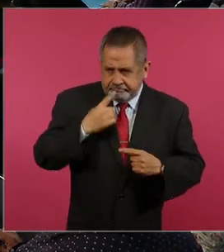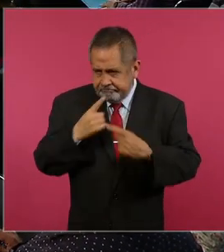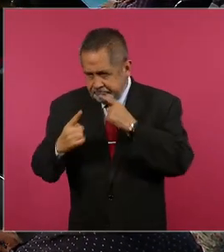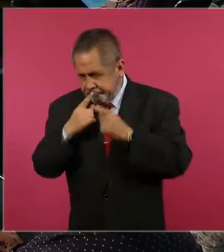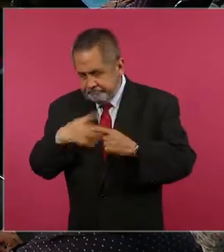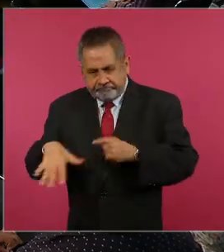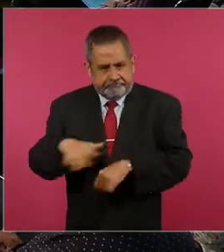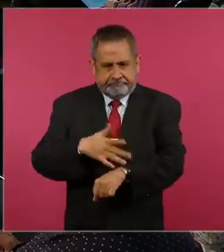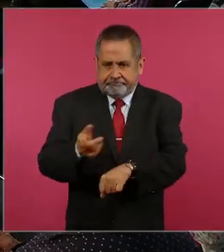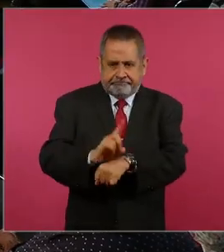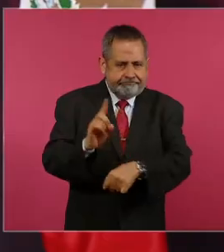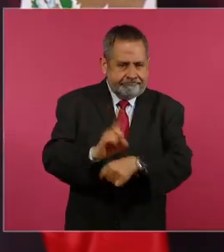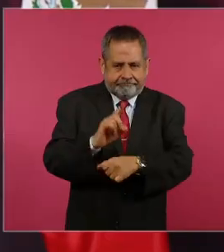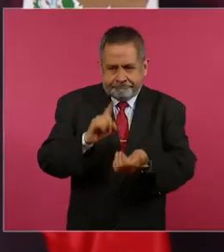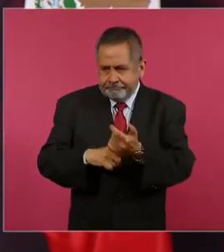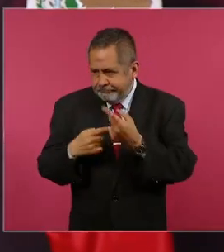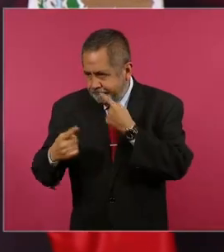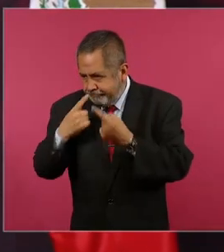diario.